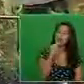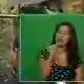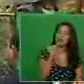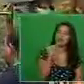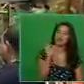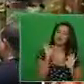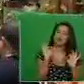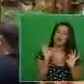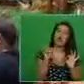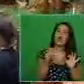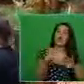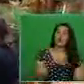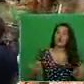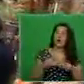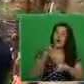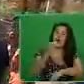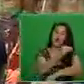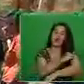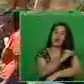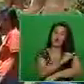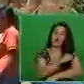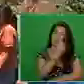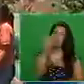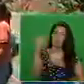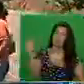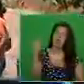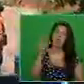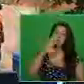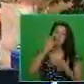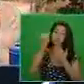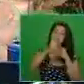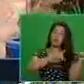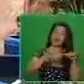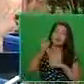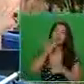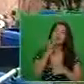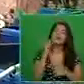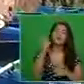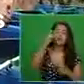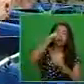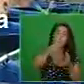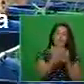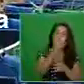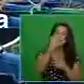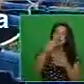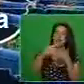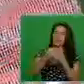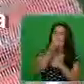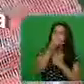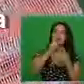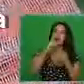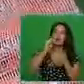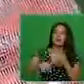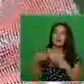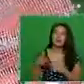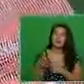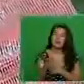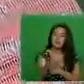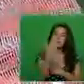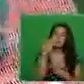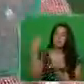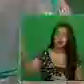El Algodonal, donde se ejecutan una serie de proyectos tales como cosecha de hortalizas, piscicultura y